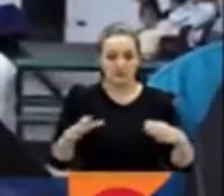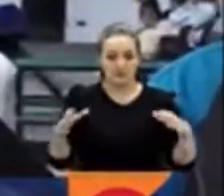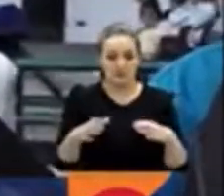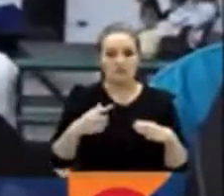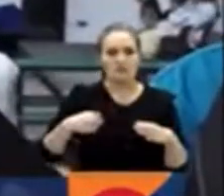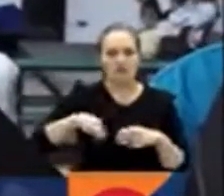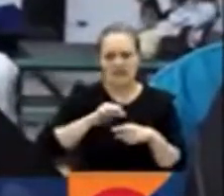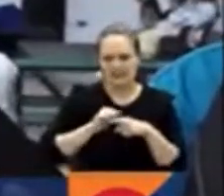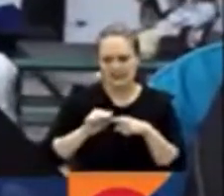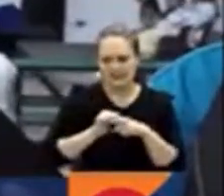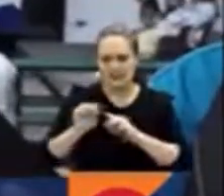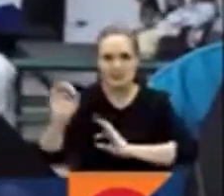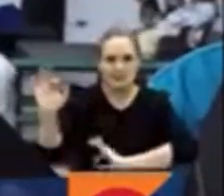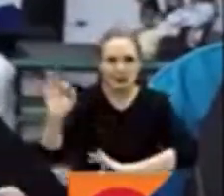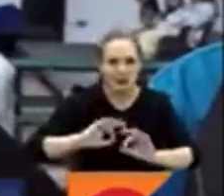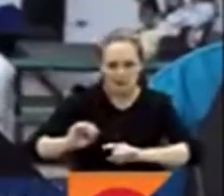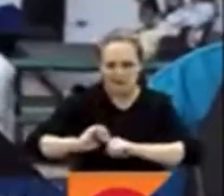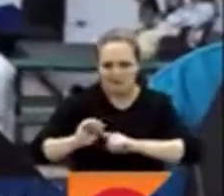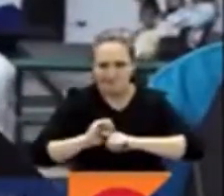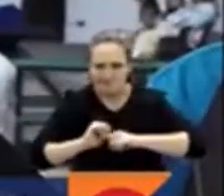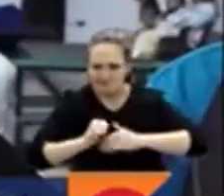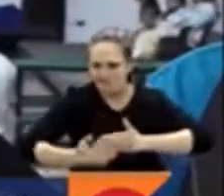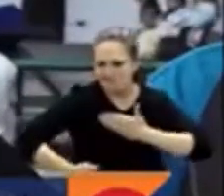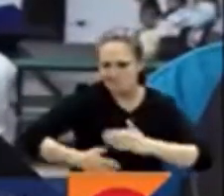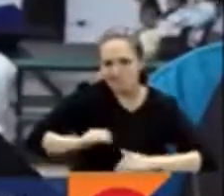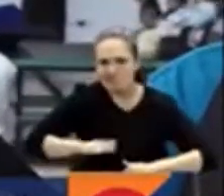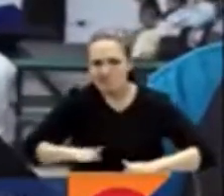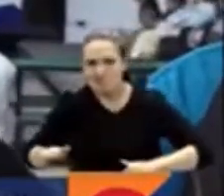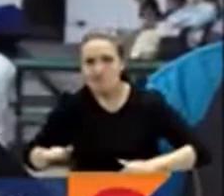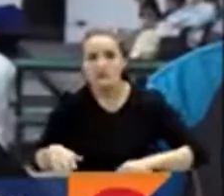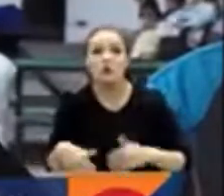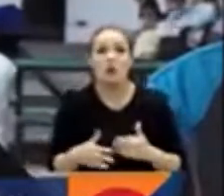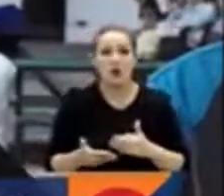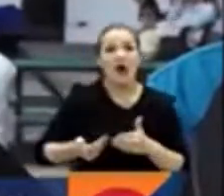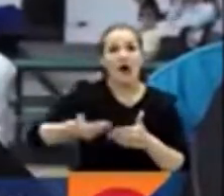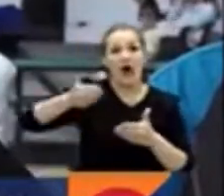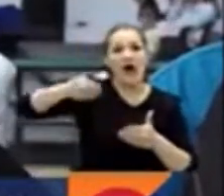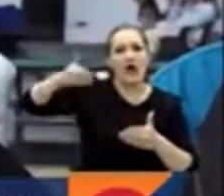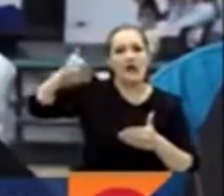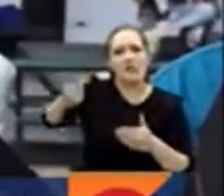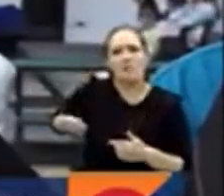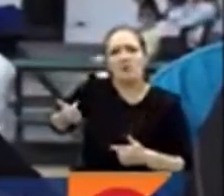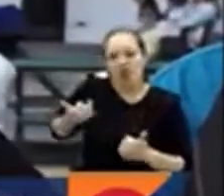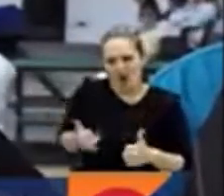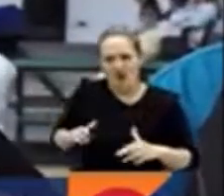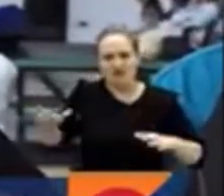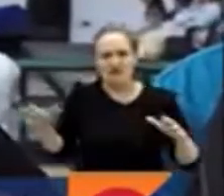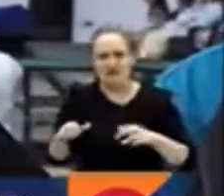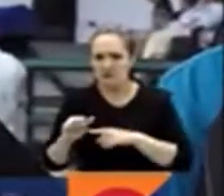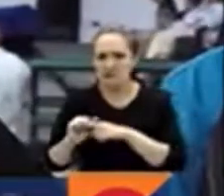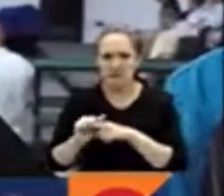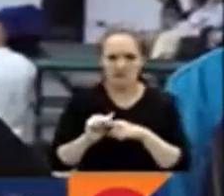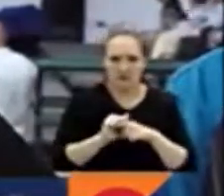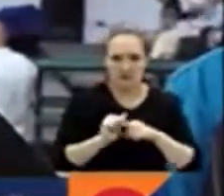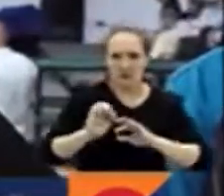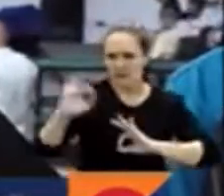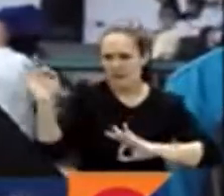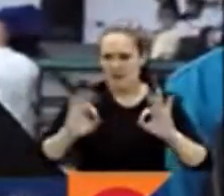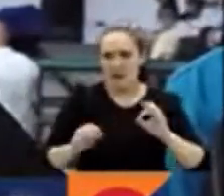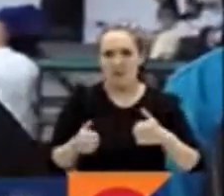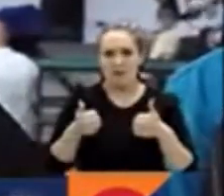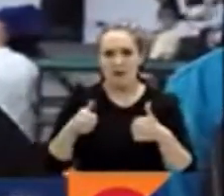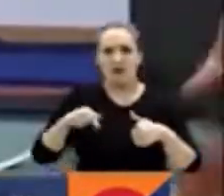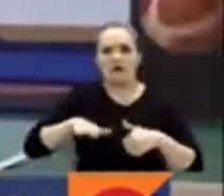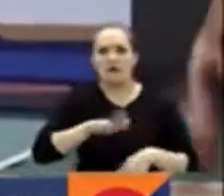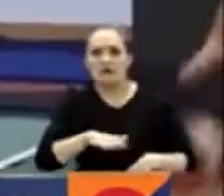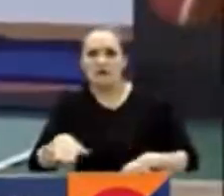juntarnos y prepararnos para jugar. No nos hemos juntado como otras veces que nos juntamos para jugar partidos. Y esto en básquet